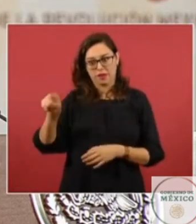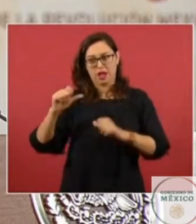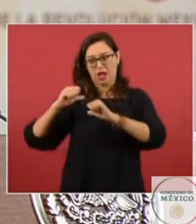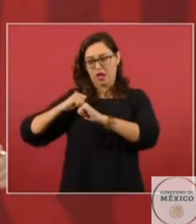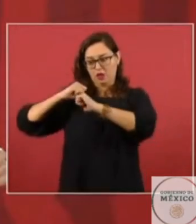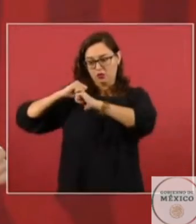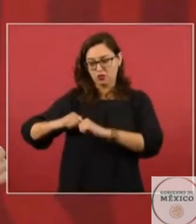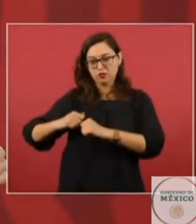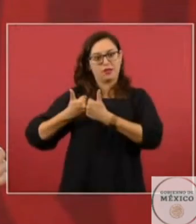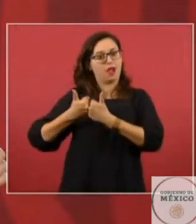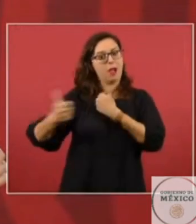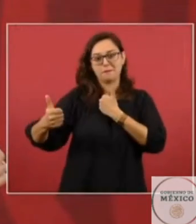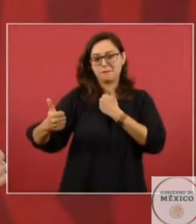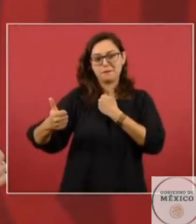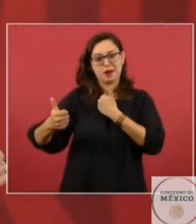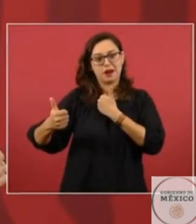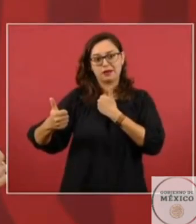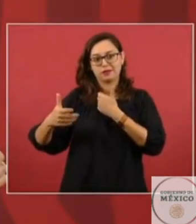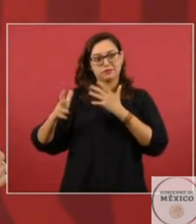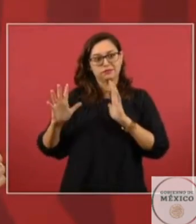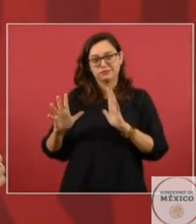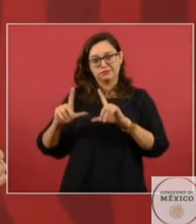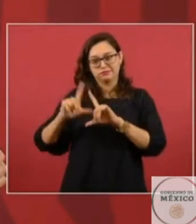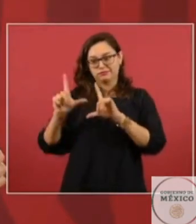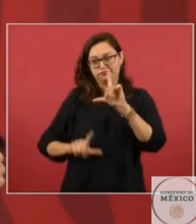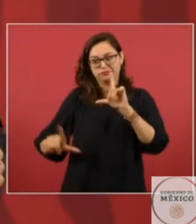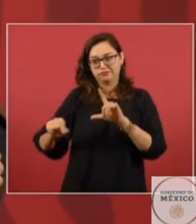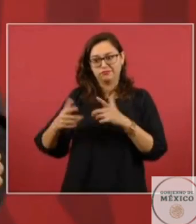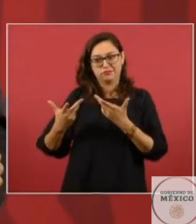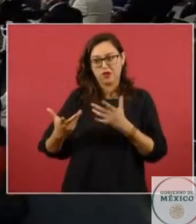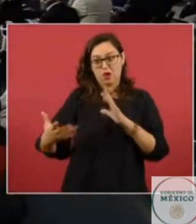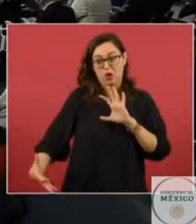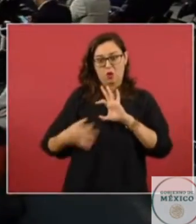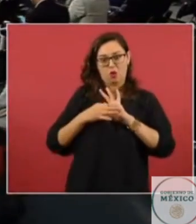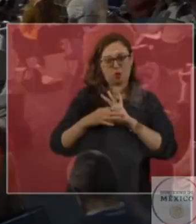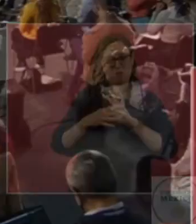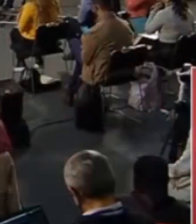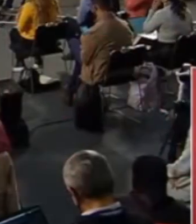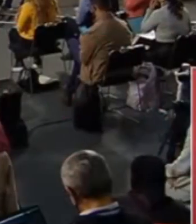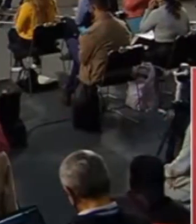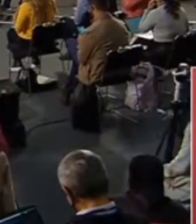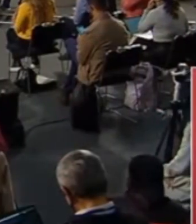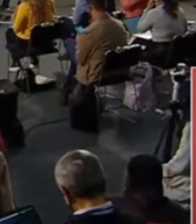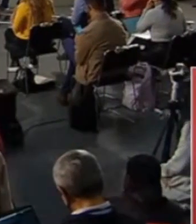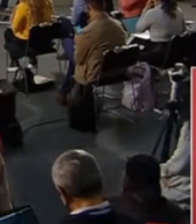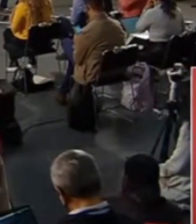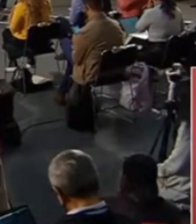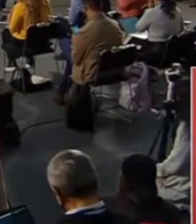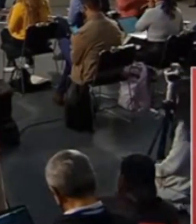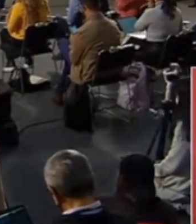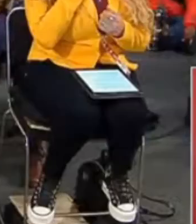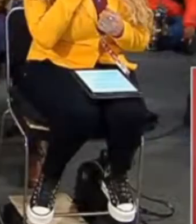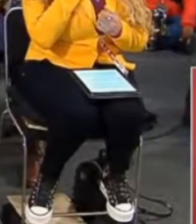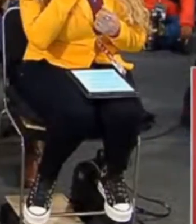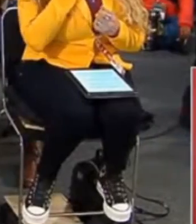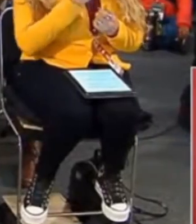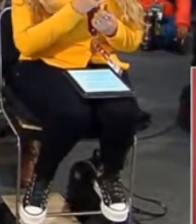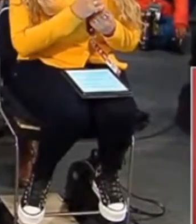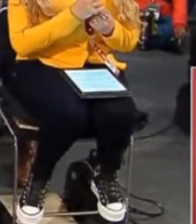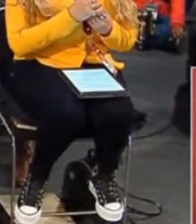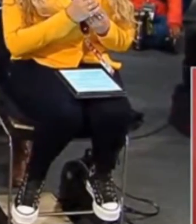Se cree que así es, pero no es así, ni será así.